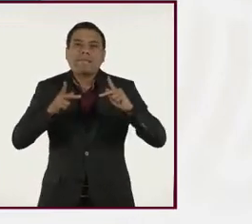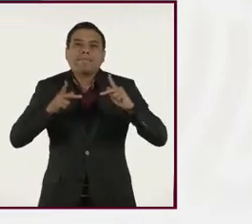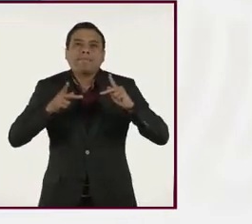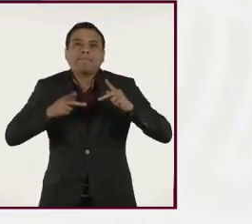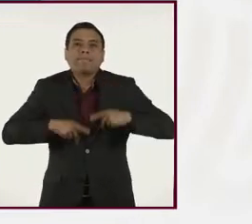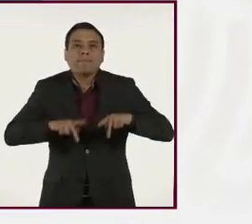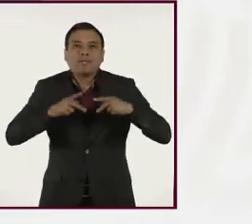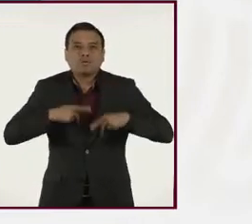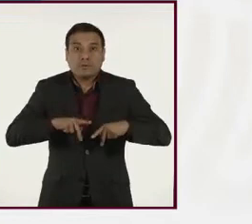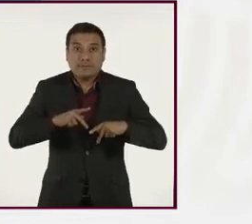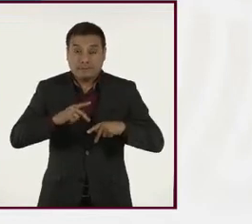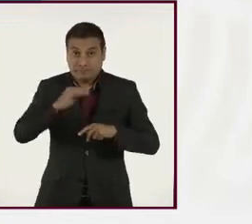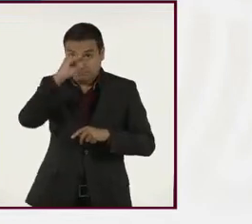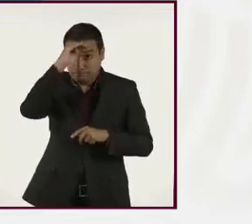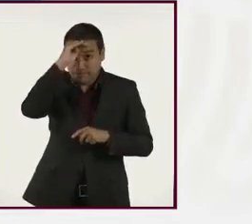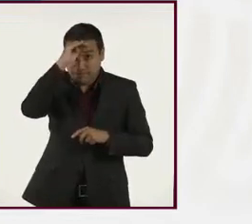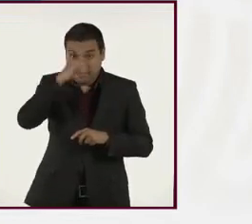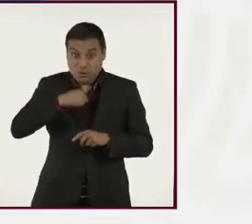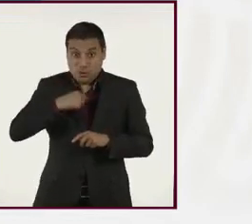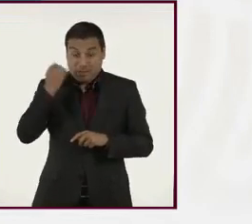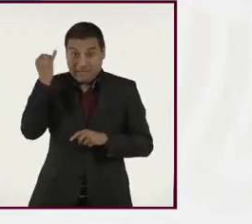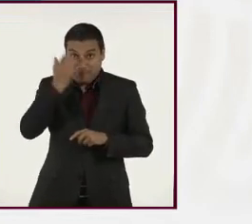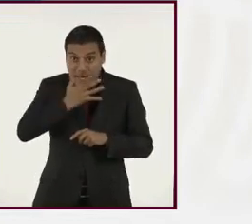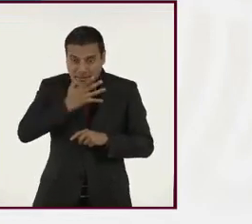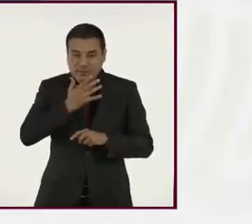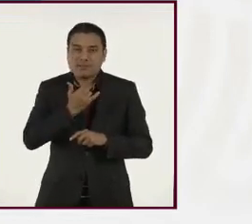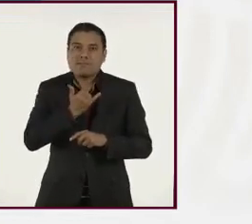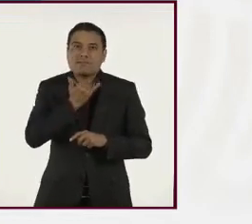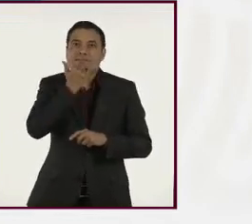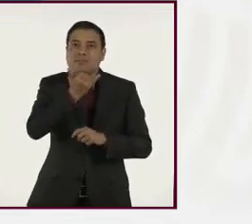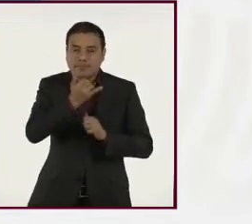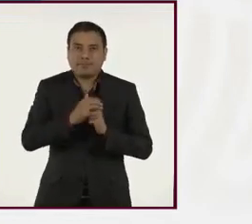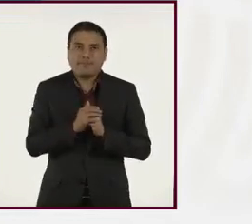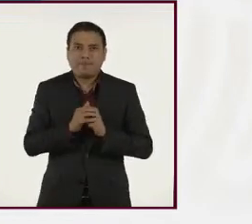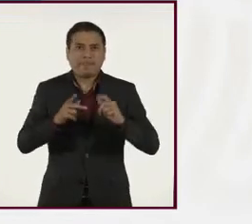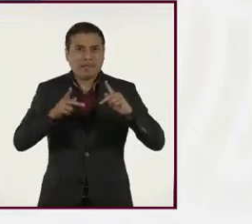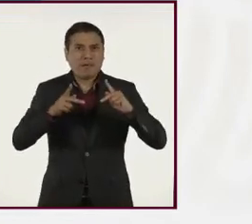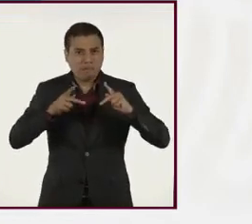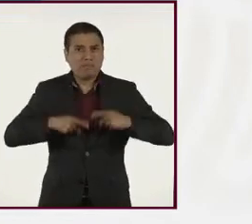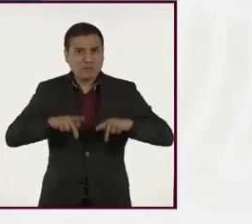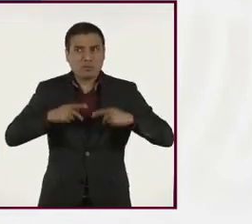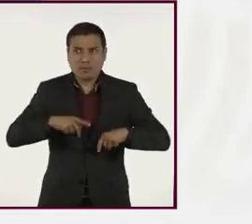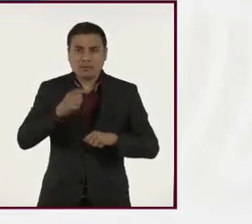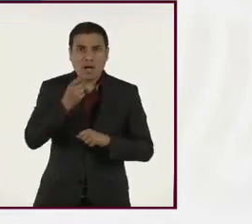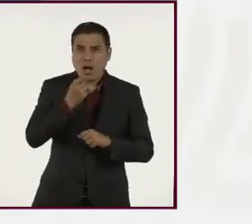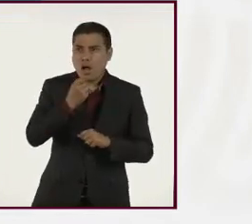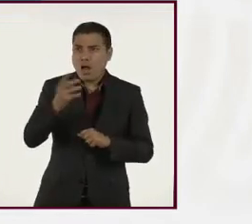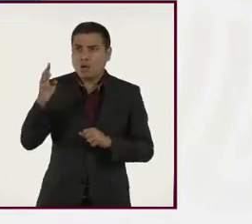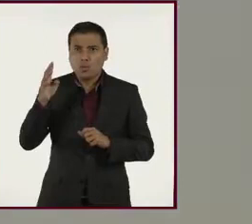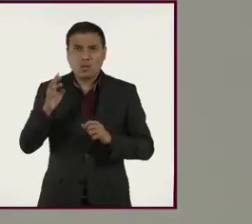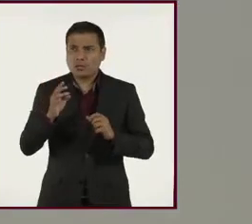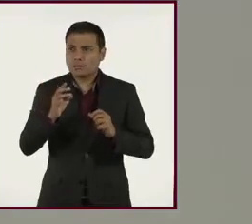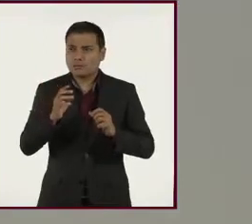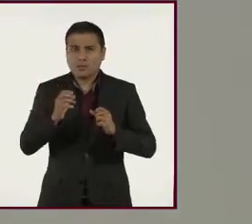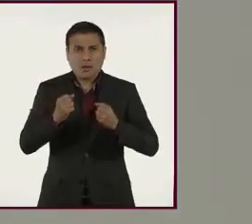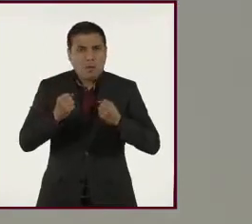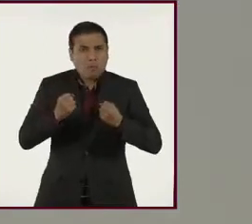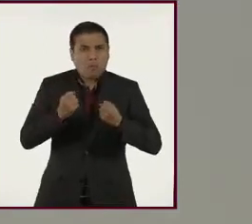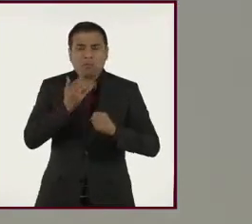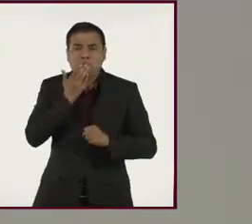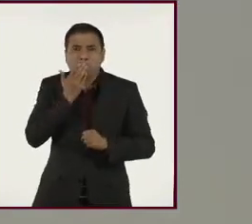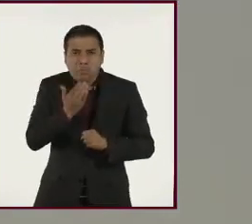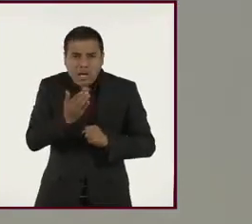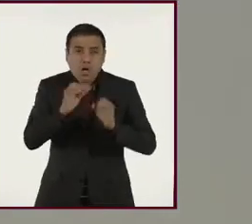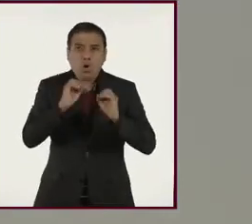¿A qué nos referimos? A que las personas, pese a que tengan un peso adecuado o un peso